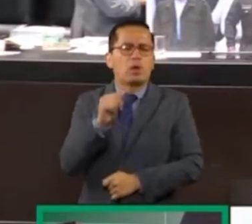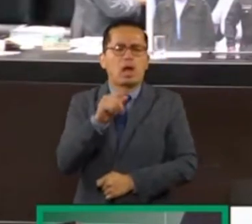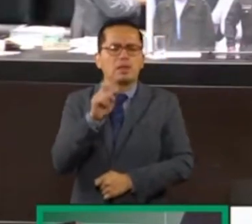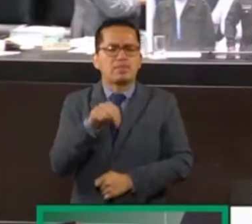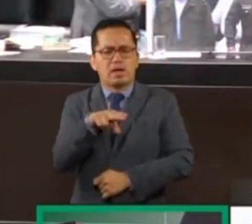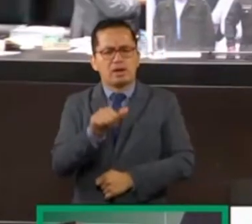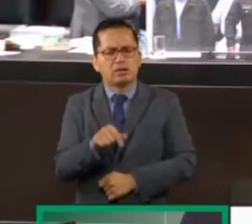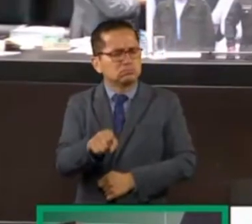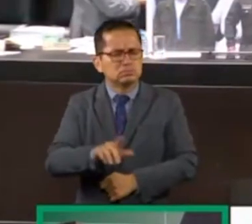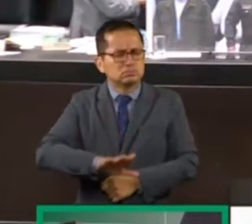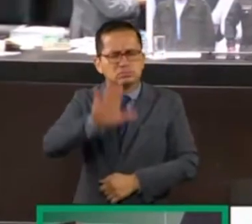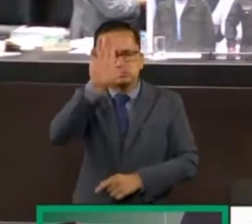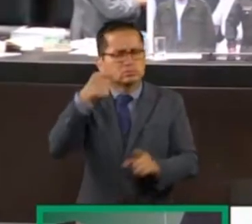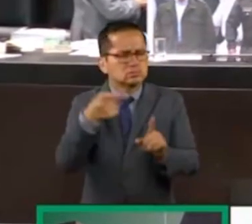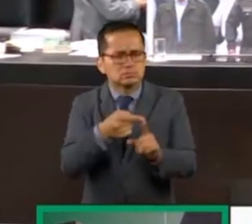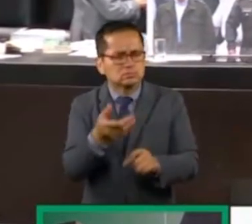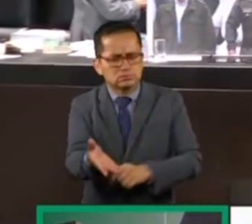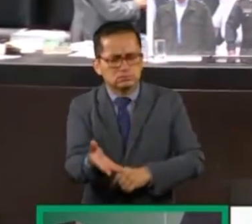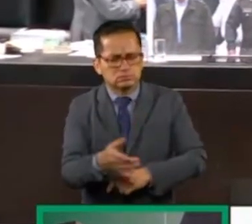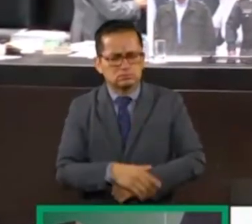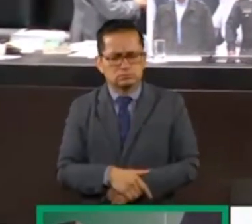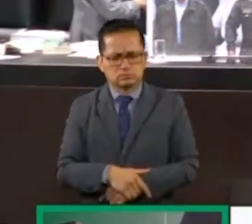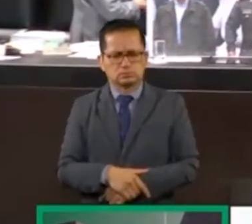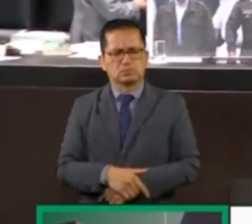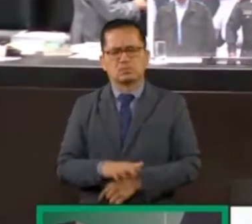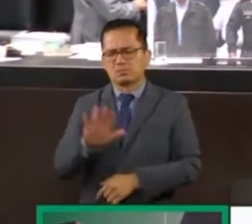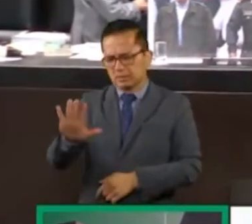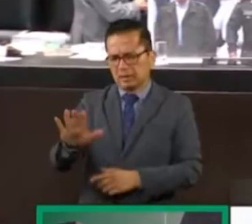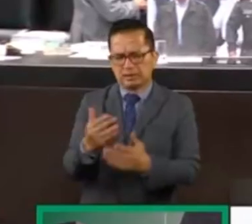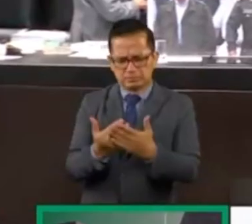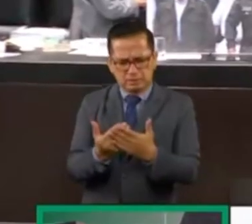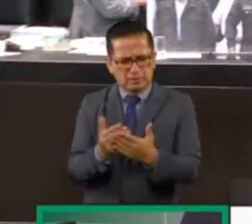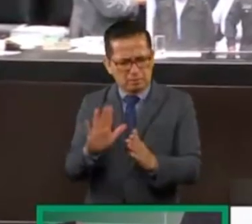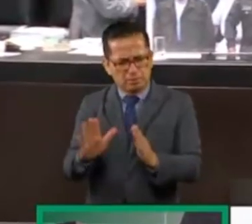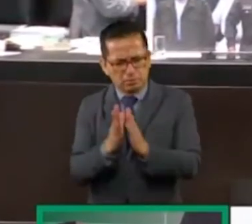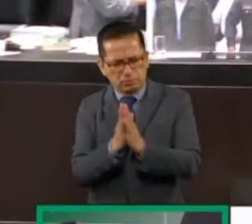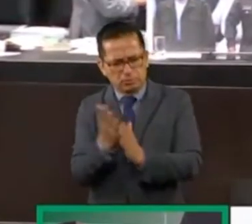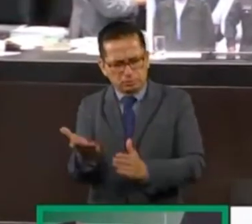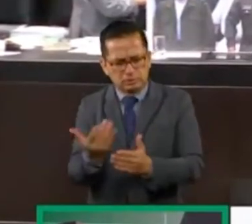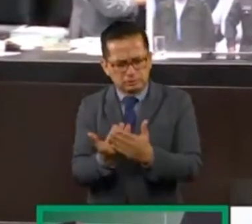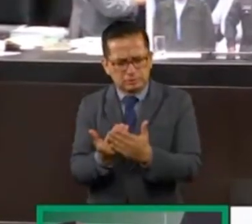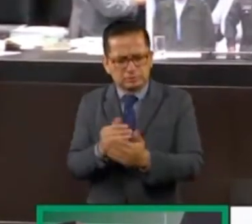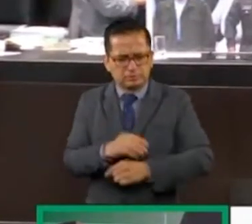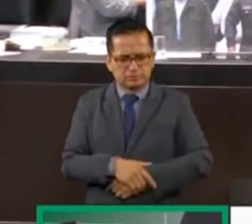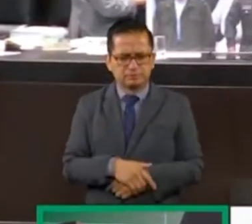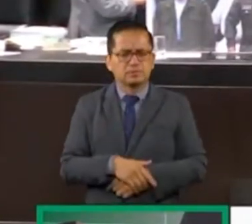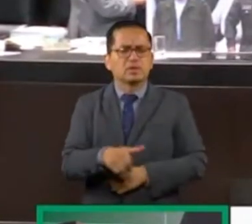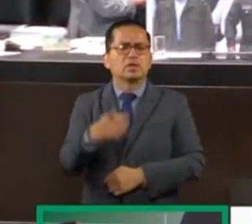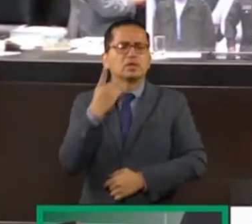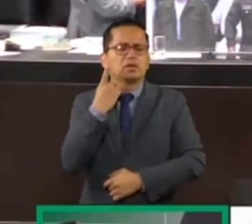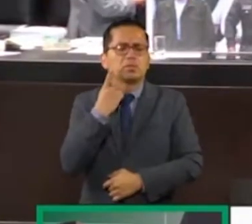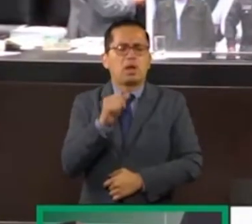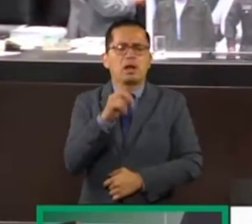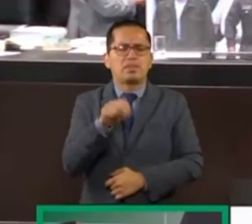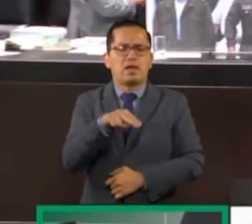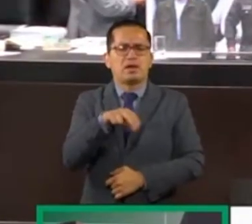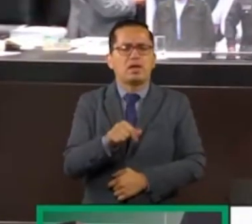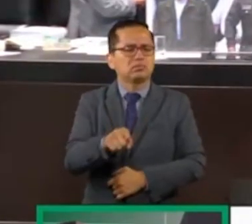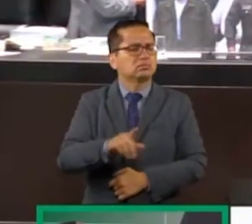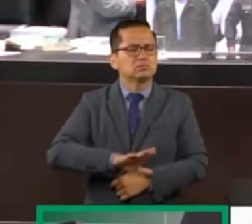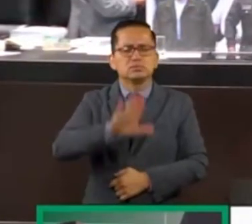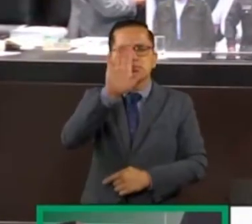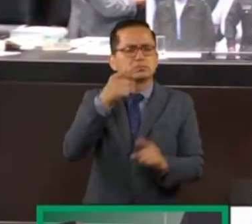Aldana, ¿con qué objeto? Permítame la asamblea, por favor, permítame. Diputado Aldana, ¿con qué objeto?